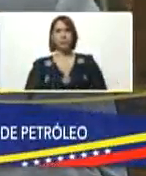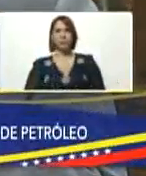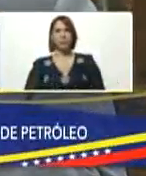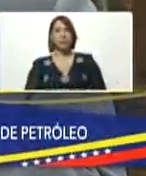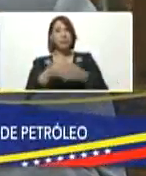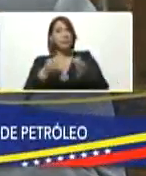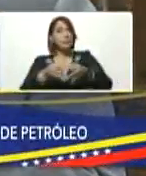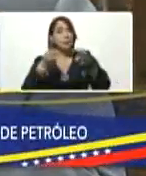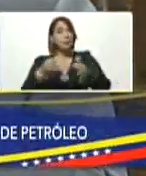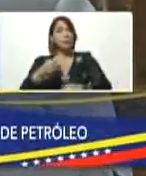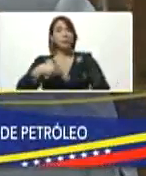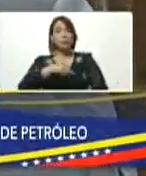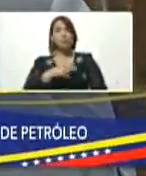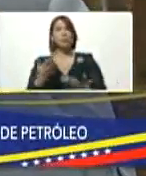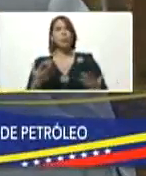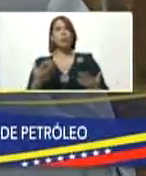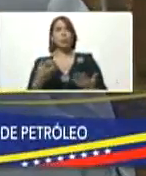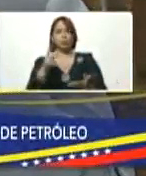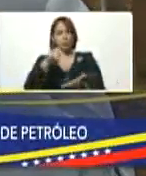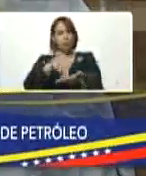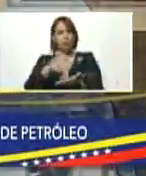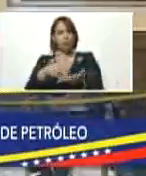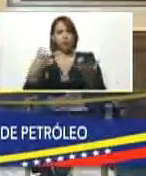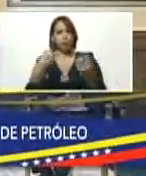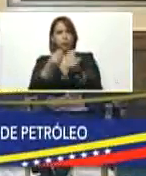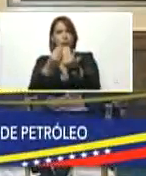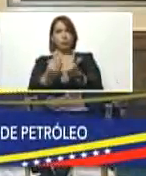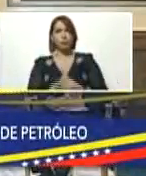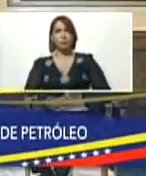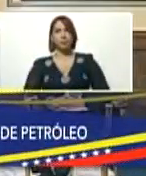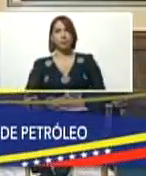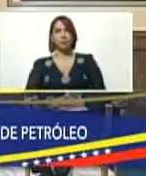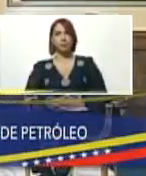siempre presente en la batalla, con nosotros al lado.